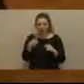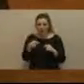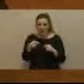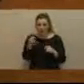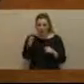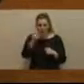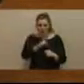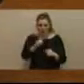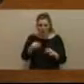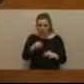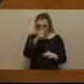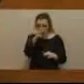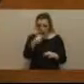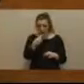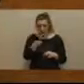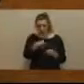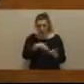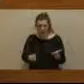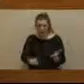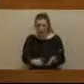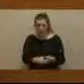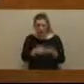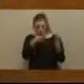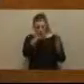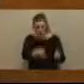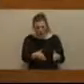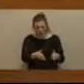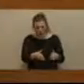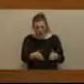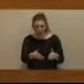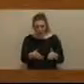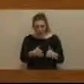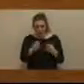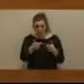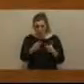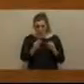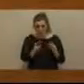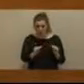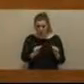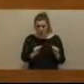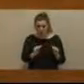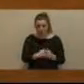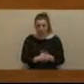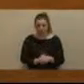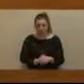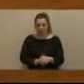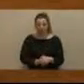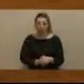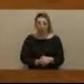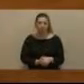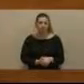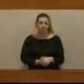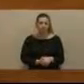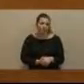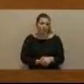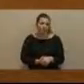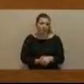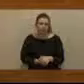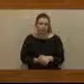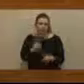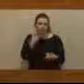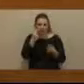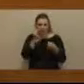lo guisaban y se lo comían. No los leyó. ¿Usted ha ordenado en su departamento algún tipo de auditoría